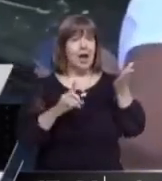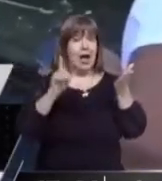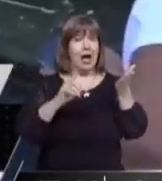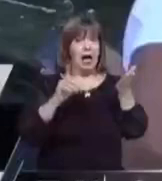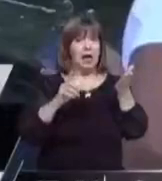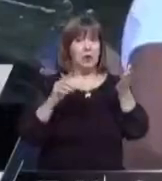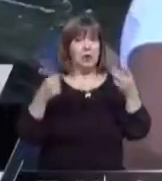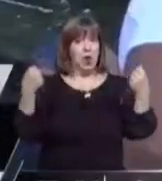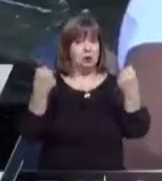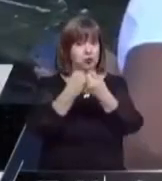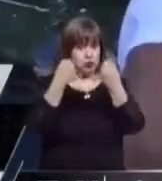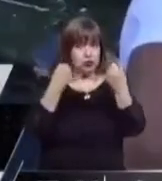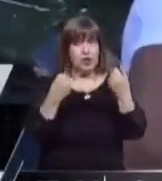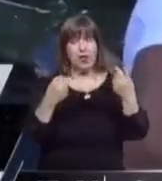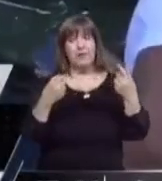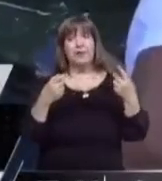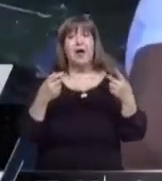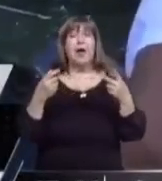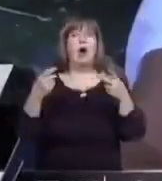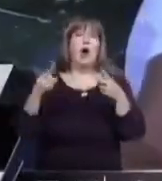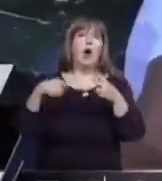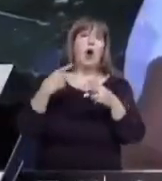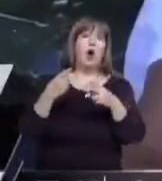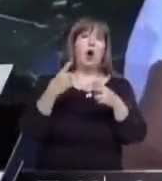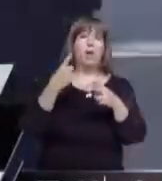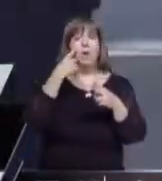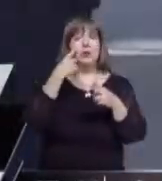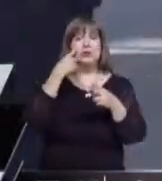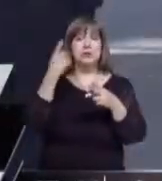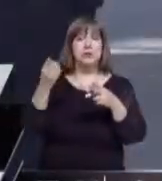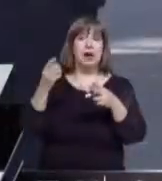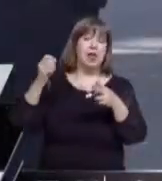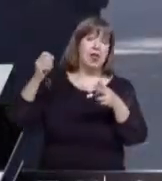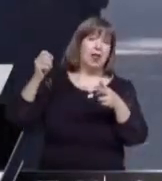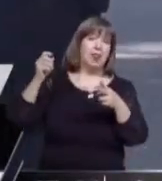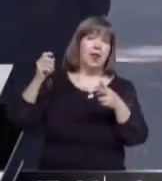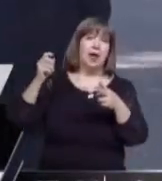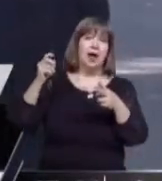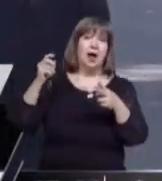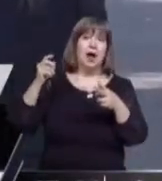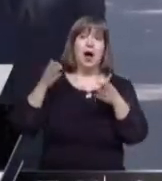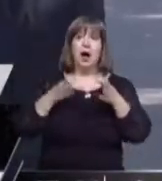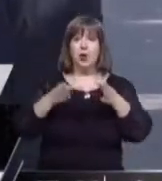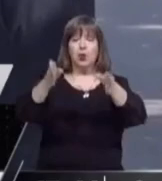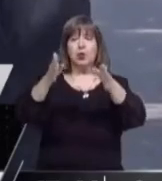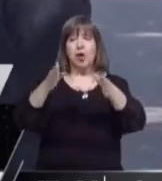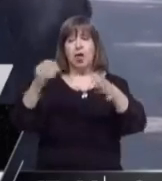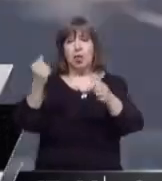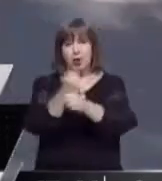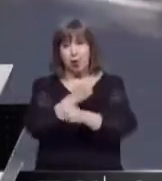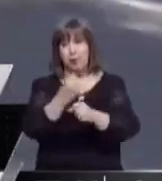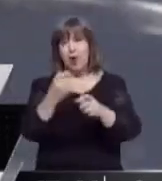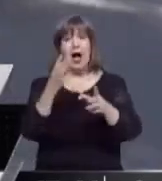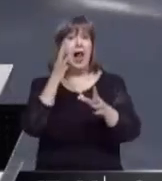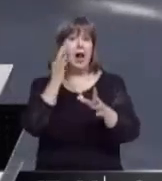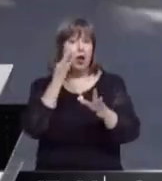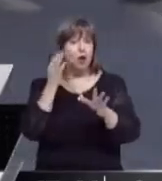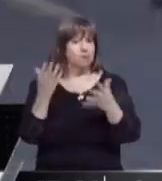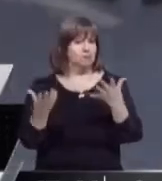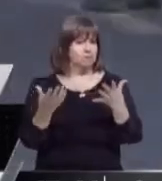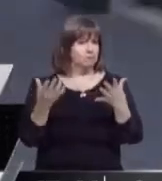daños materiales al municipio, a rutas provinciales, digo. Entonces,